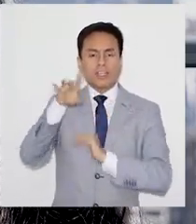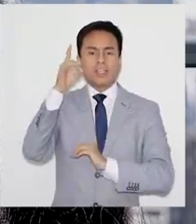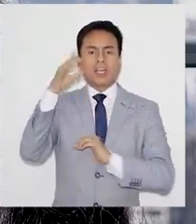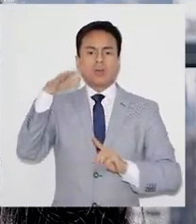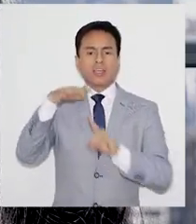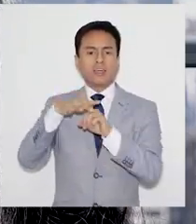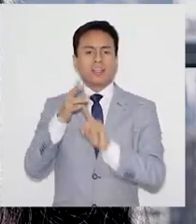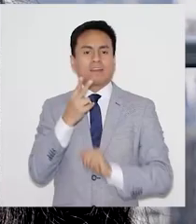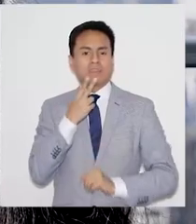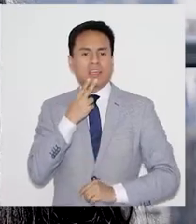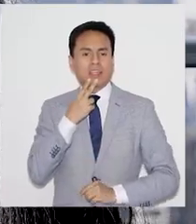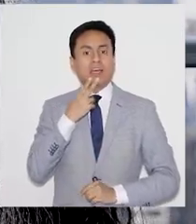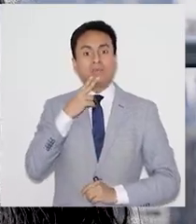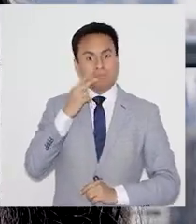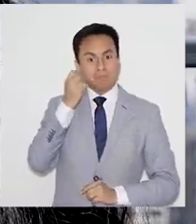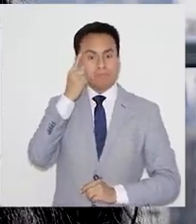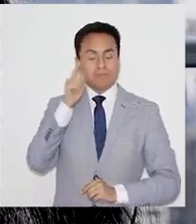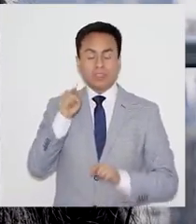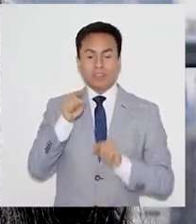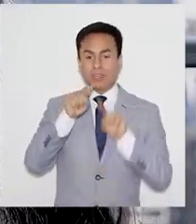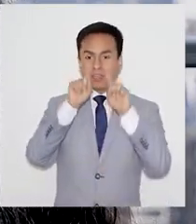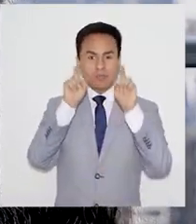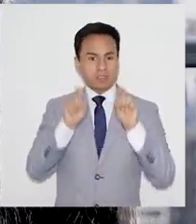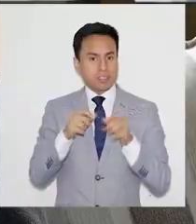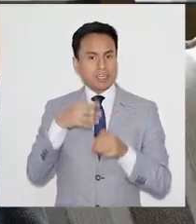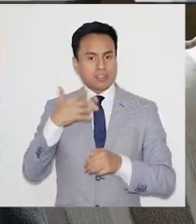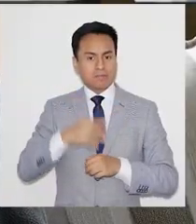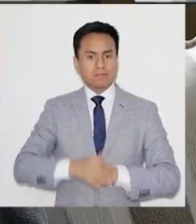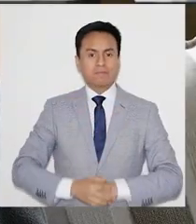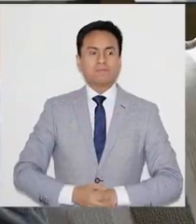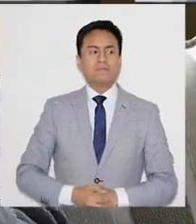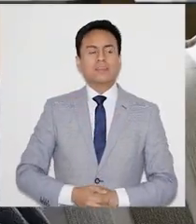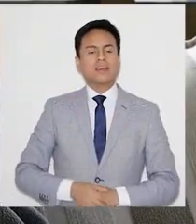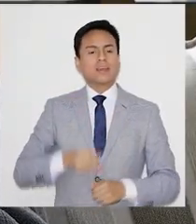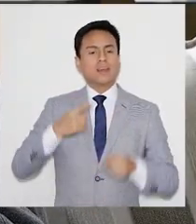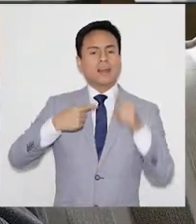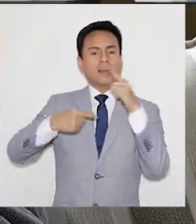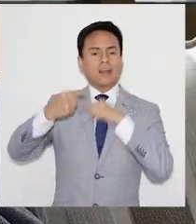el origen de la vida, ¿no? que es uno de los grandes misterios.